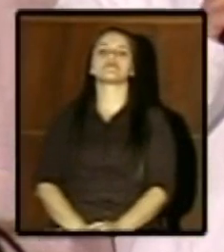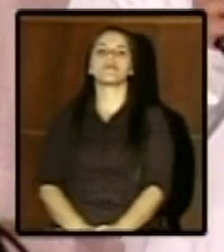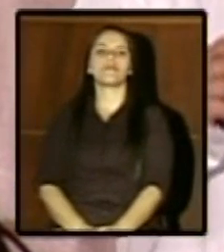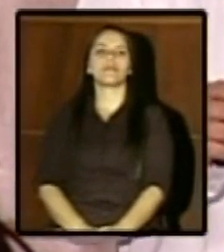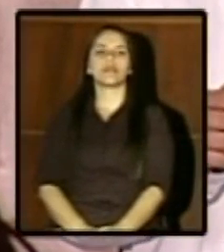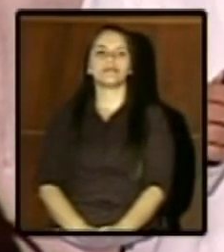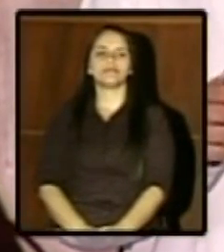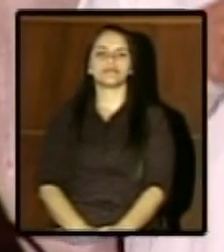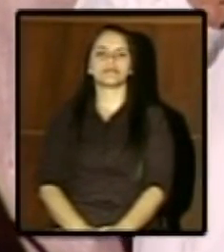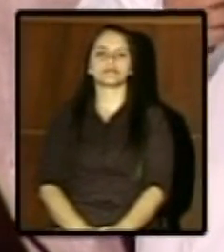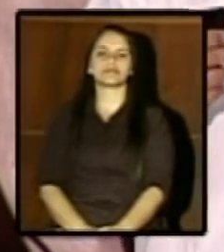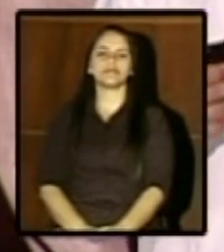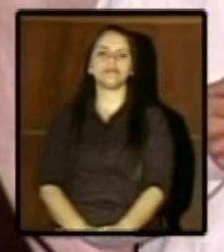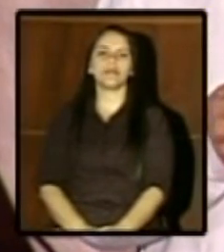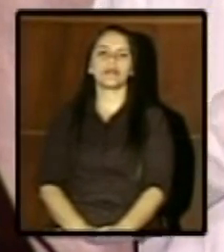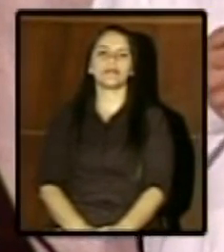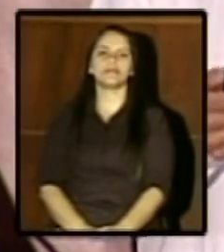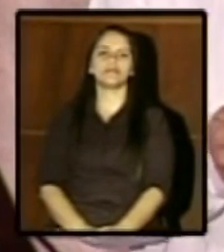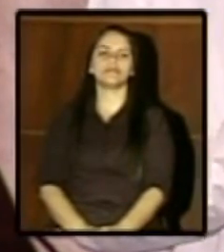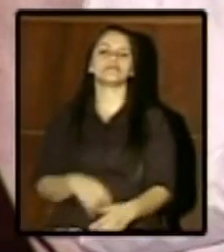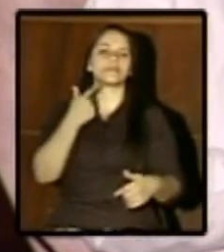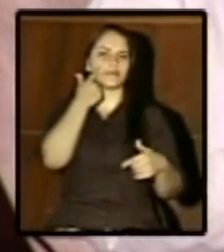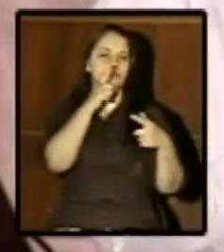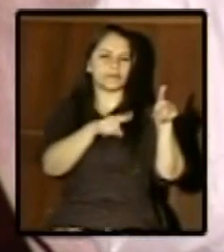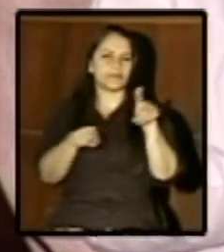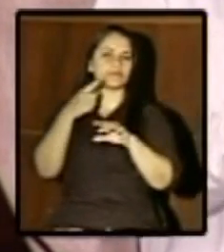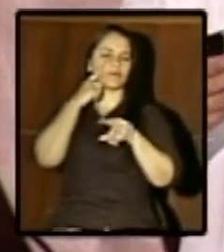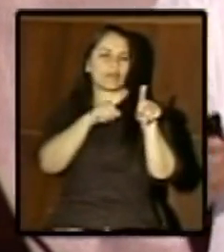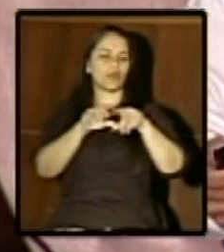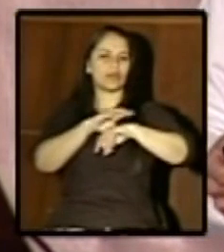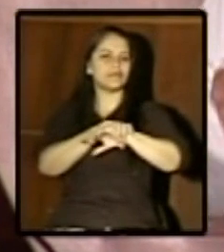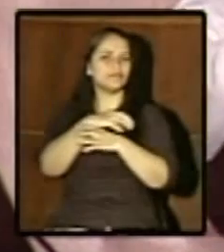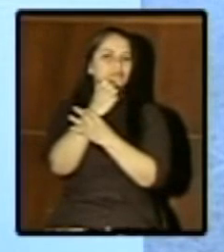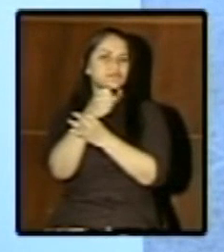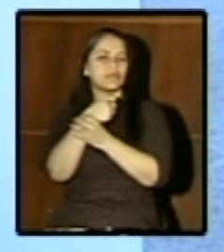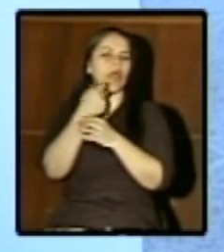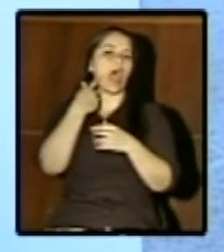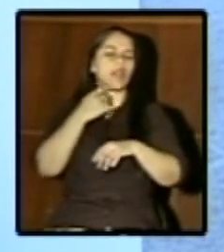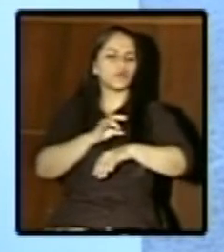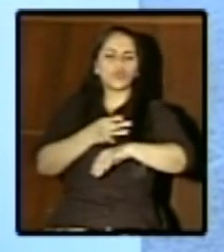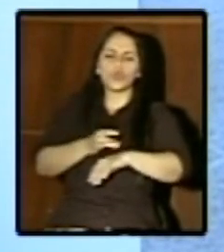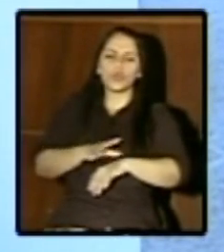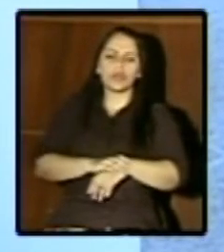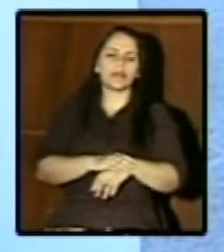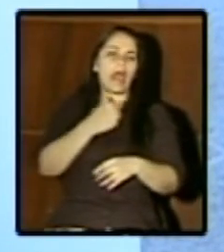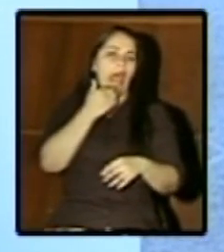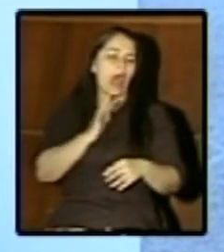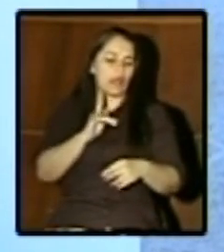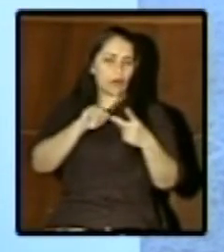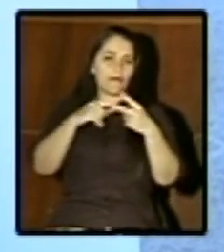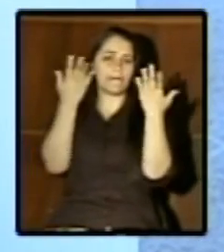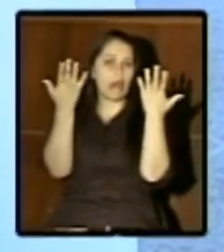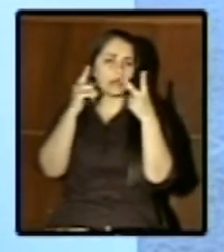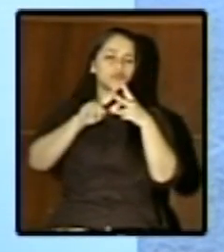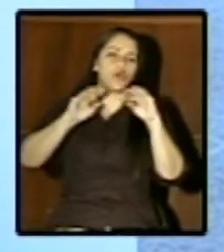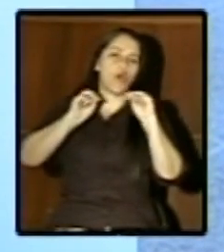Hay una clasificación de acuerdo digamos, a la cantidad de articulaciones comprometidas. Puede ser localizada cuando me